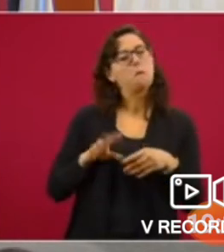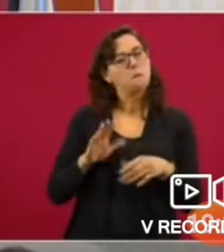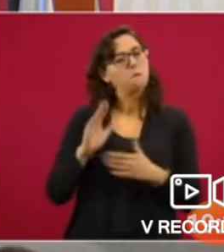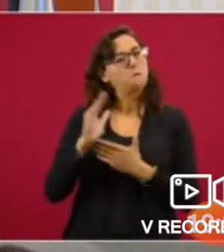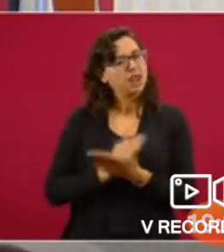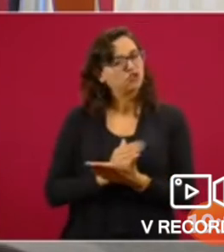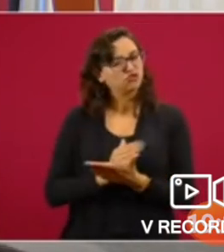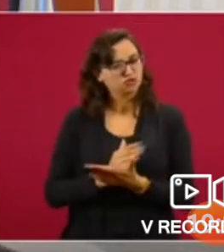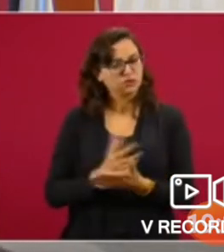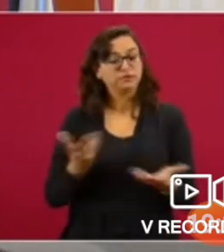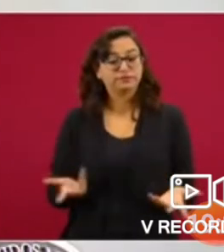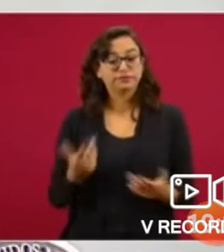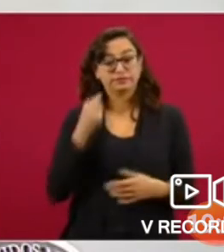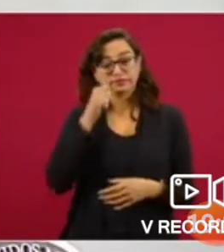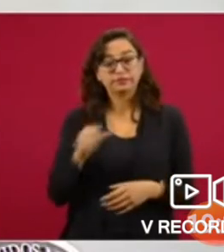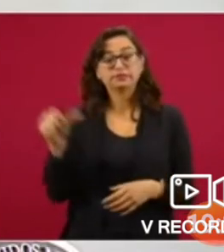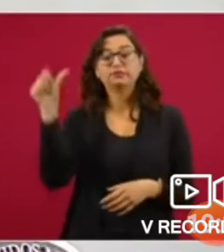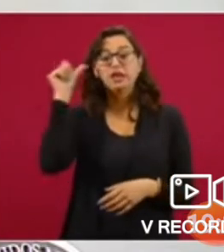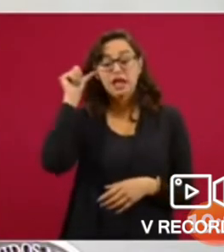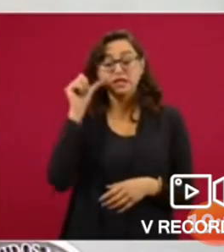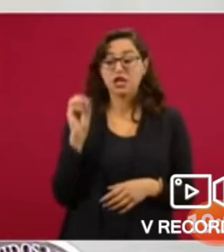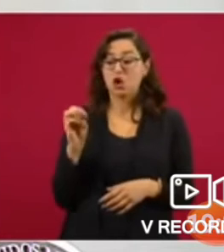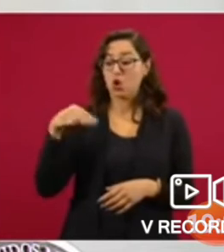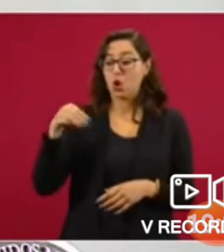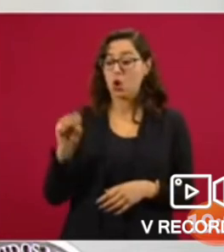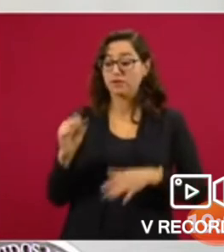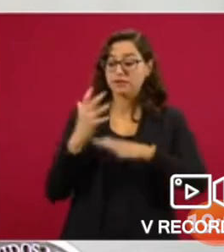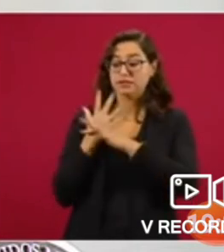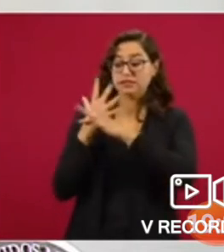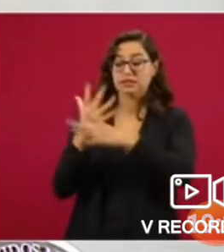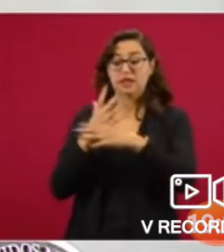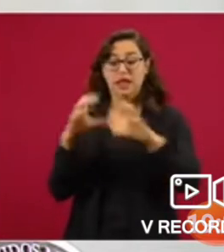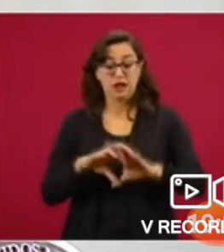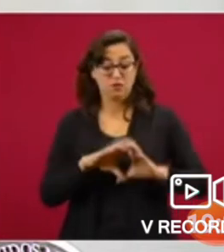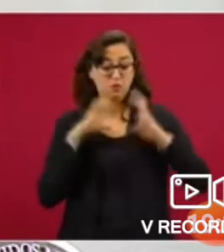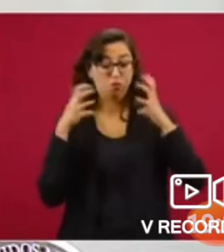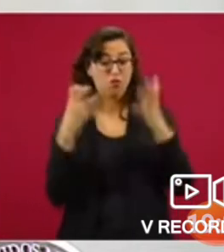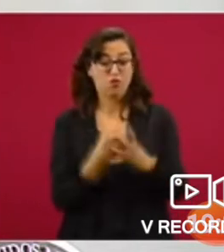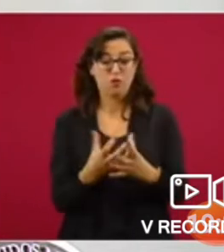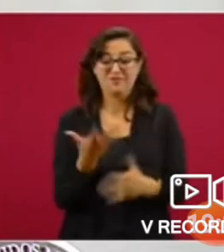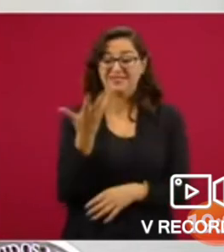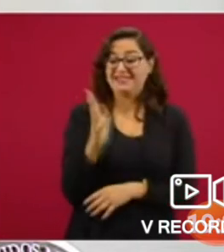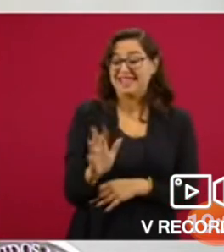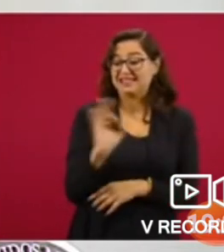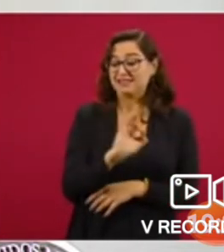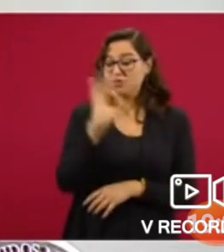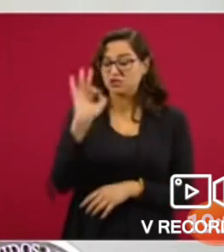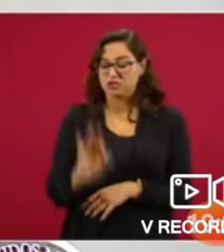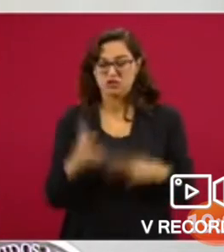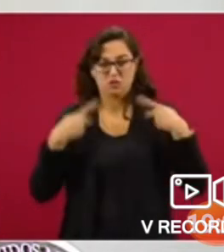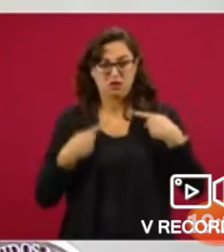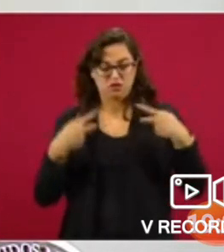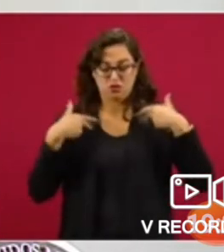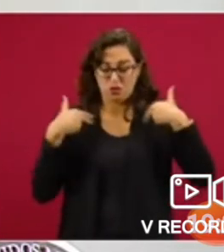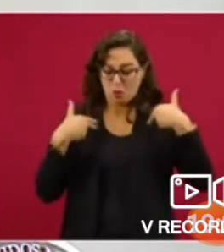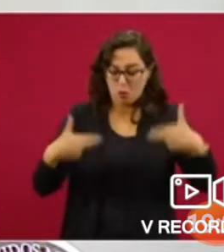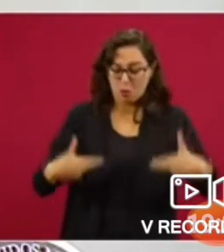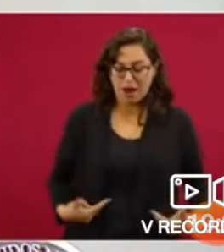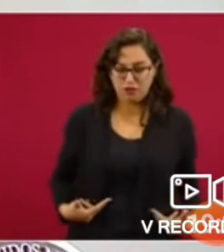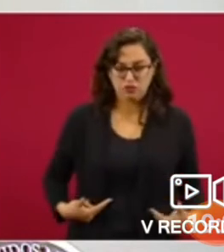cifra estimada de 10% de la población mundial. La población mundial tiene más de 7.000 millones de